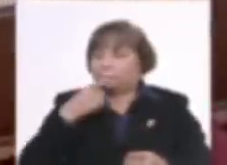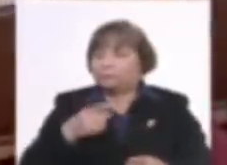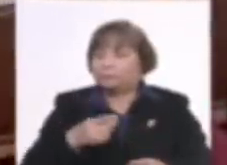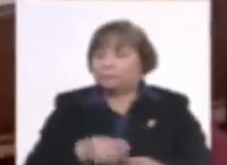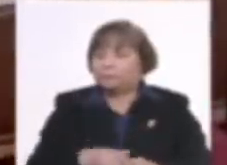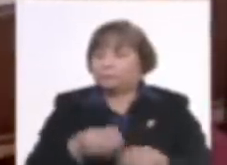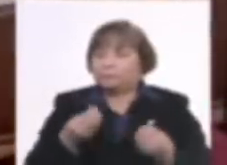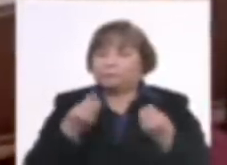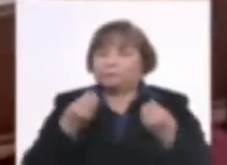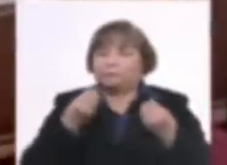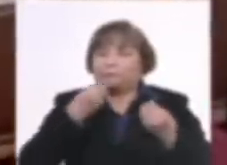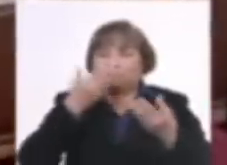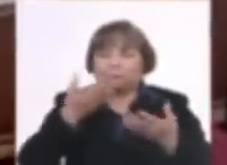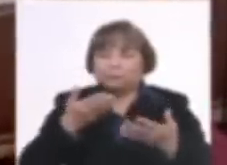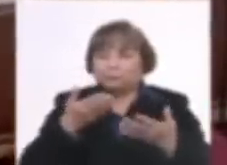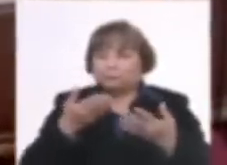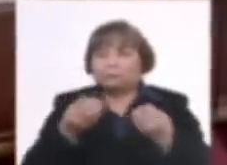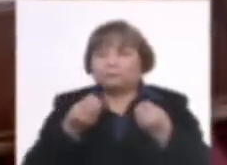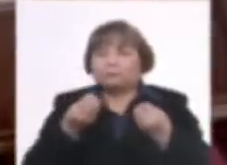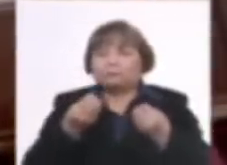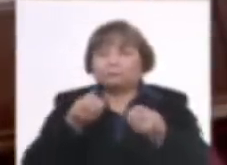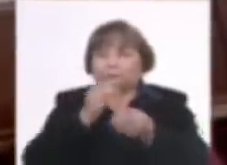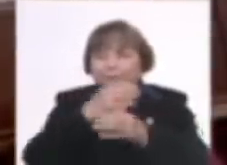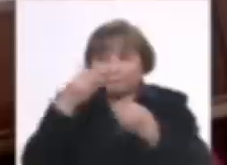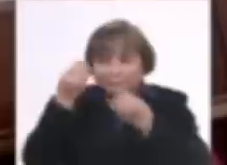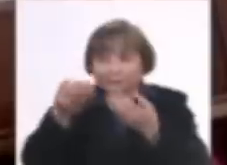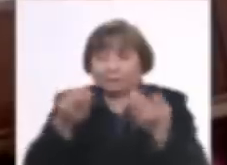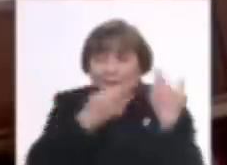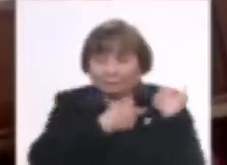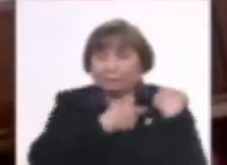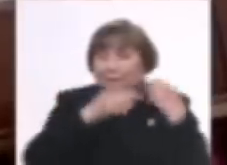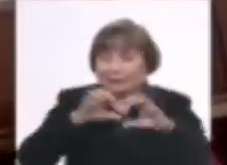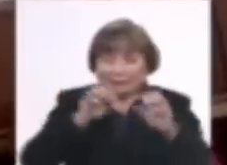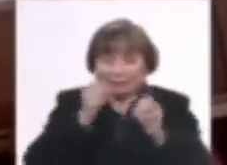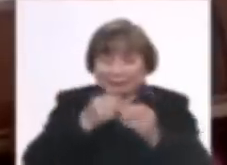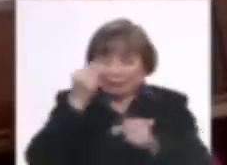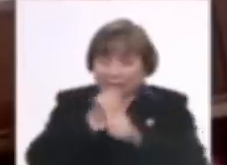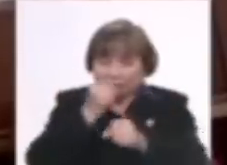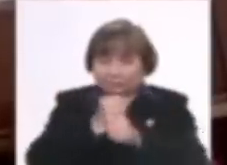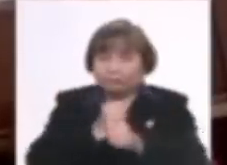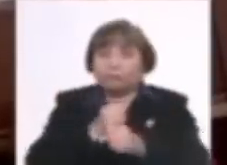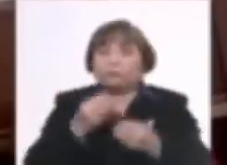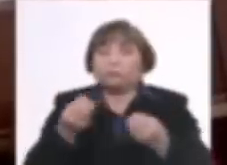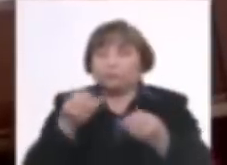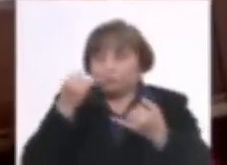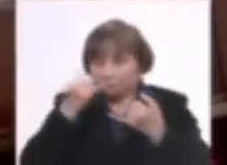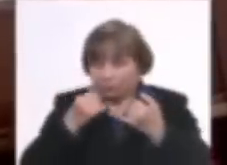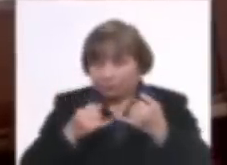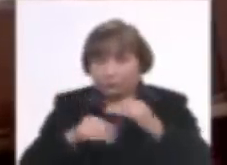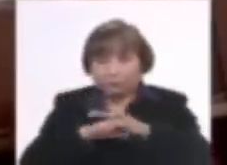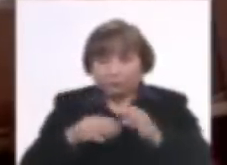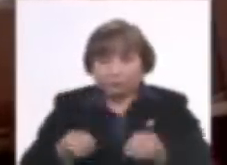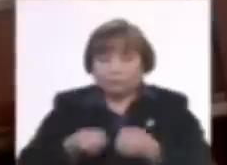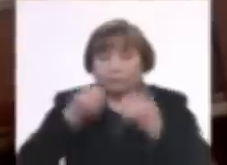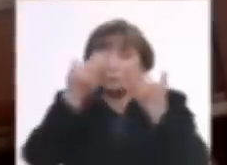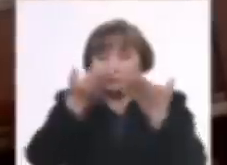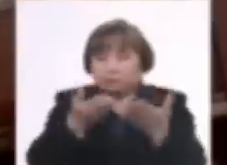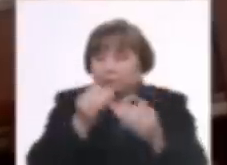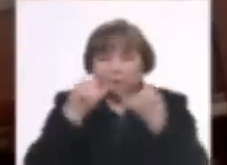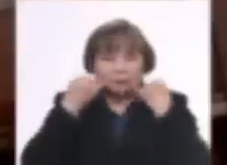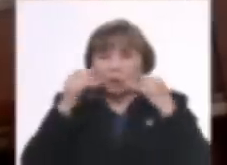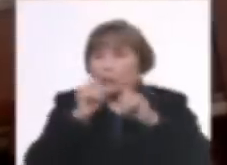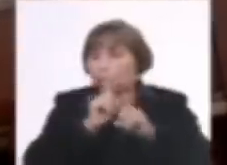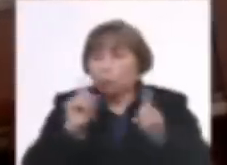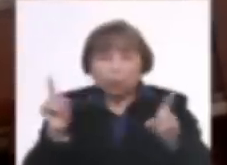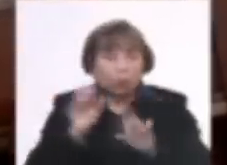es cómo haces cuando ella, cuando le encargan algo, hacer un trabajo, ella tiene que entregar un informe o no